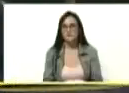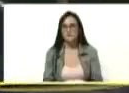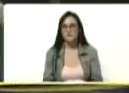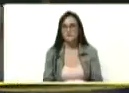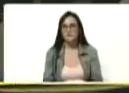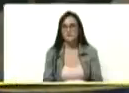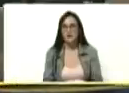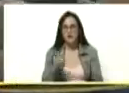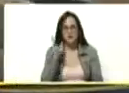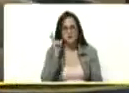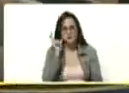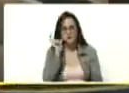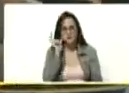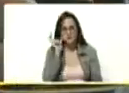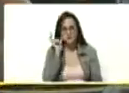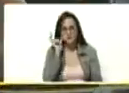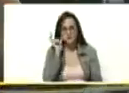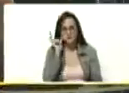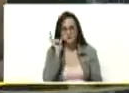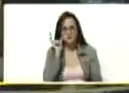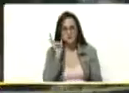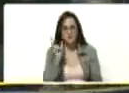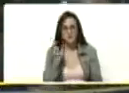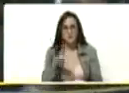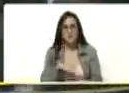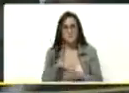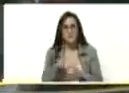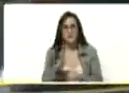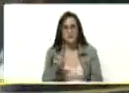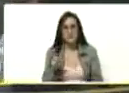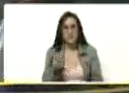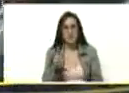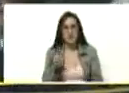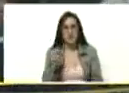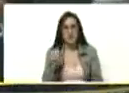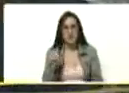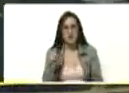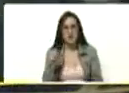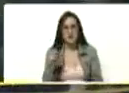Ahora que escuchaba al primer ministro de Grenada,